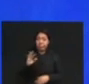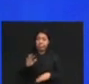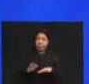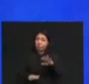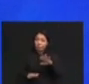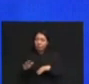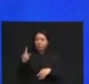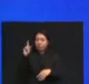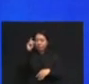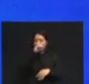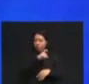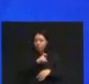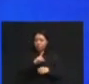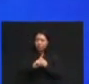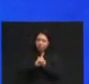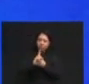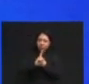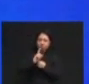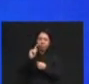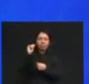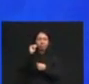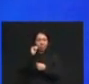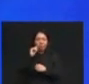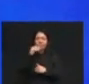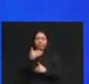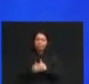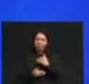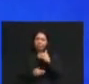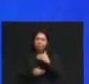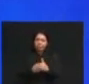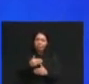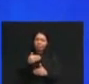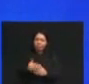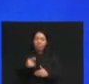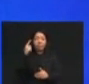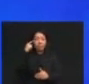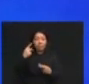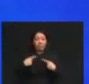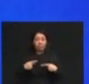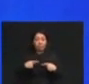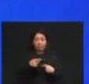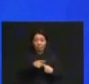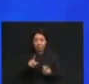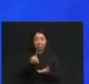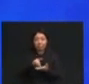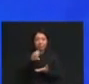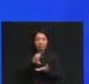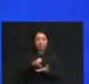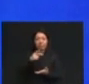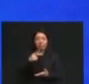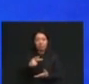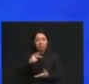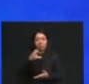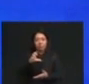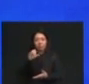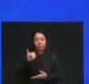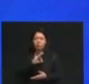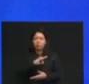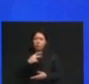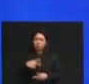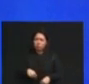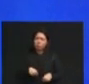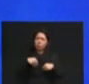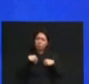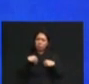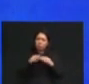juntos nos acerca más a un futuro donde las personas con parálisis cerebral tengan la oportunidad de desarrollar su máximo potencial, vivir con